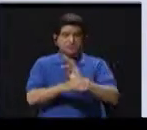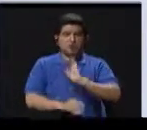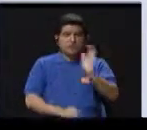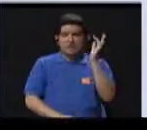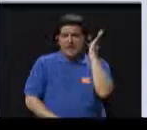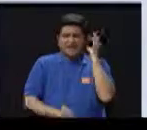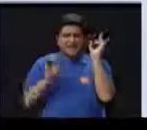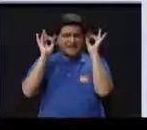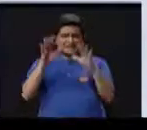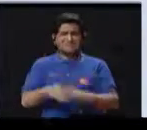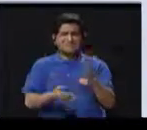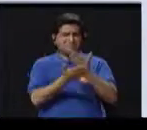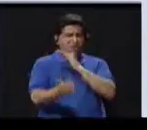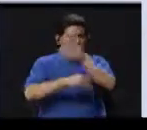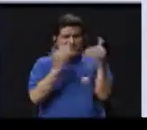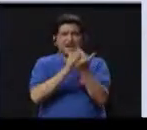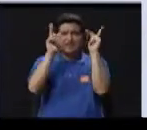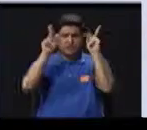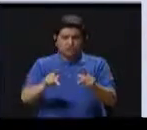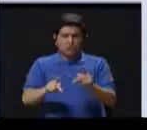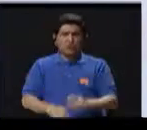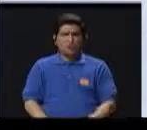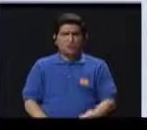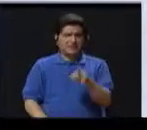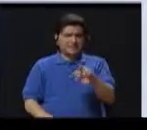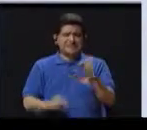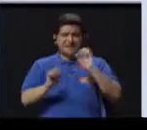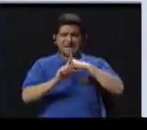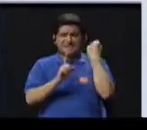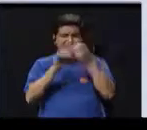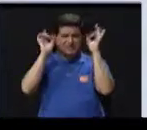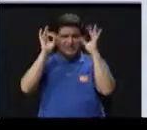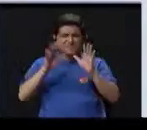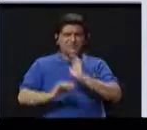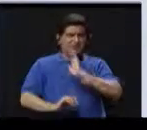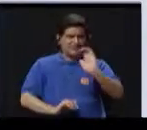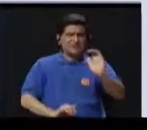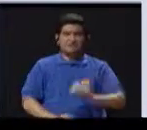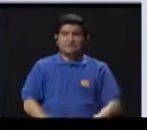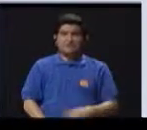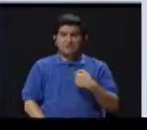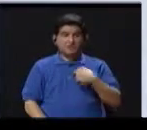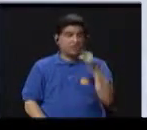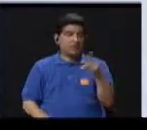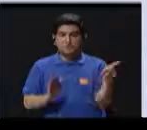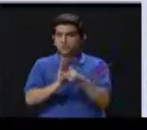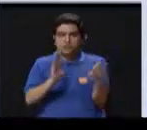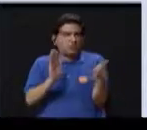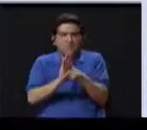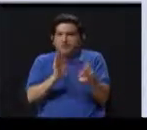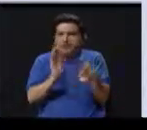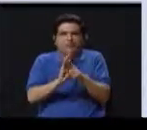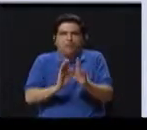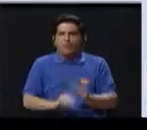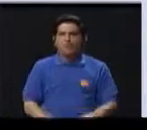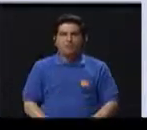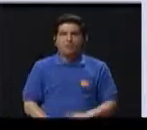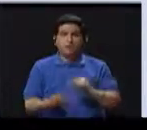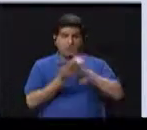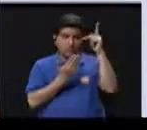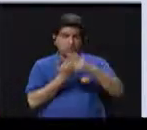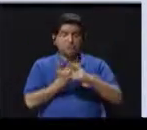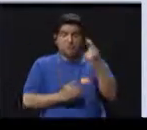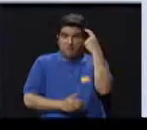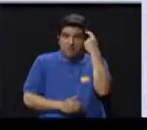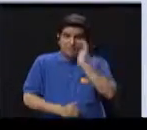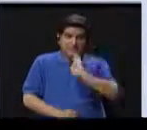chiquitas terribles que andan molestando a todo el mundo y haciéndole barbaridades a todo el mundo. Yo eso lo prohibiría. Y es